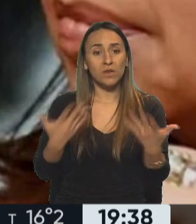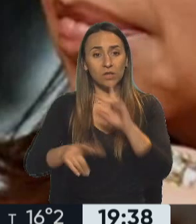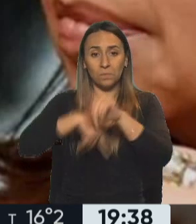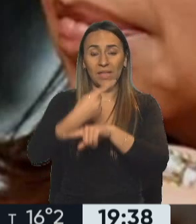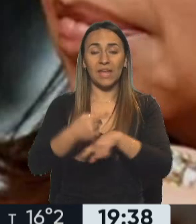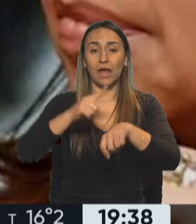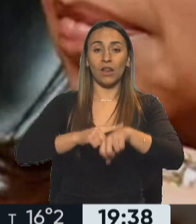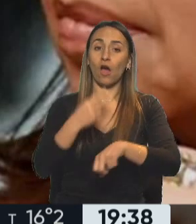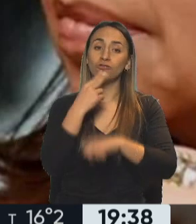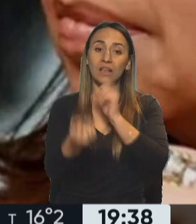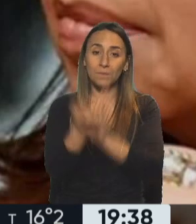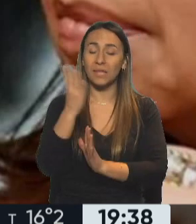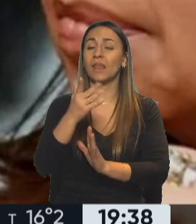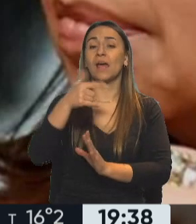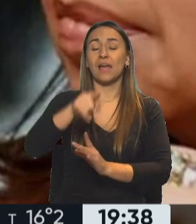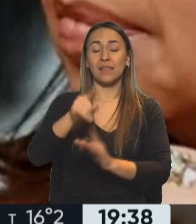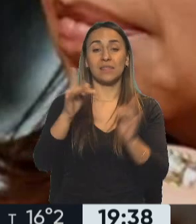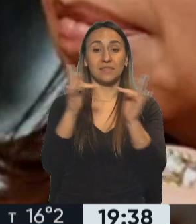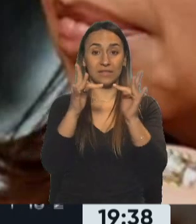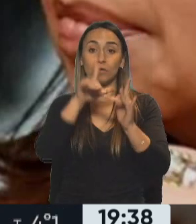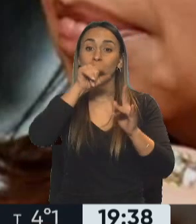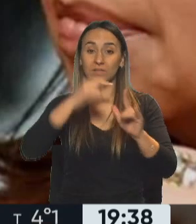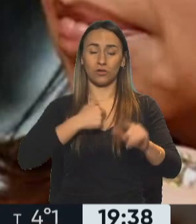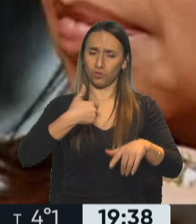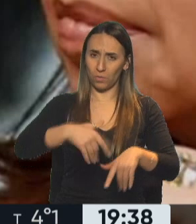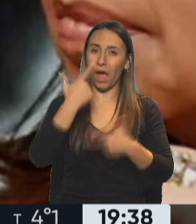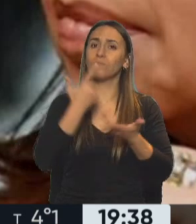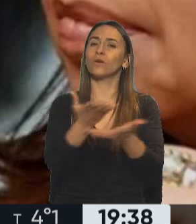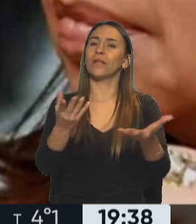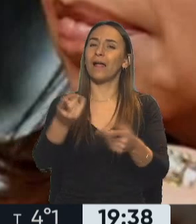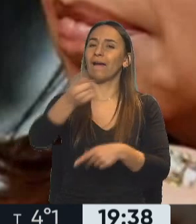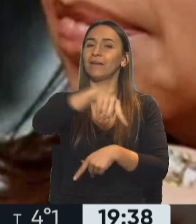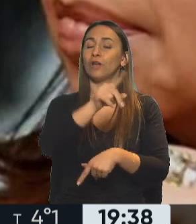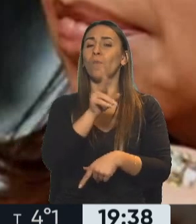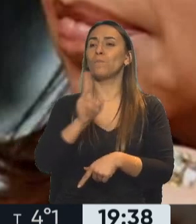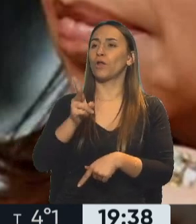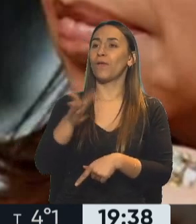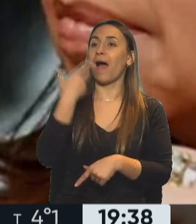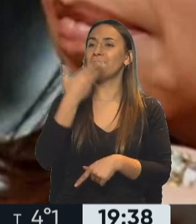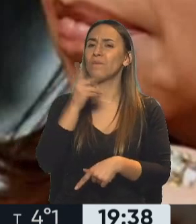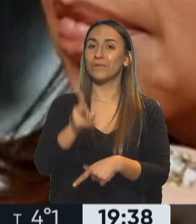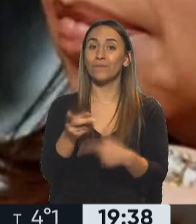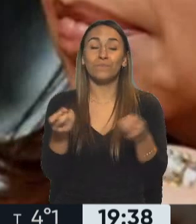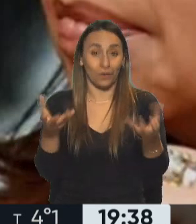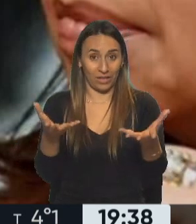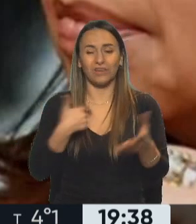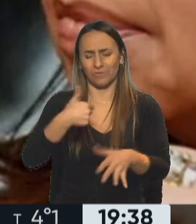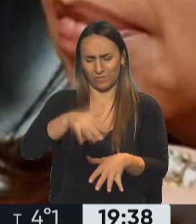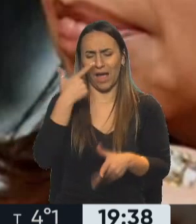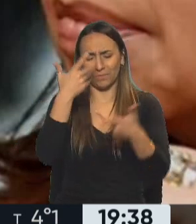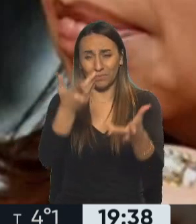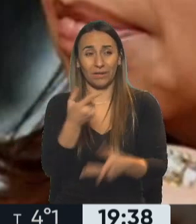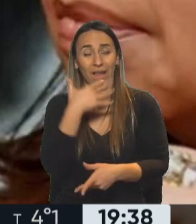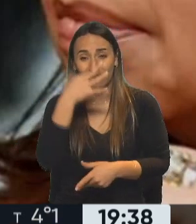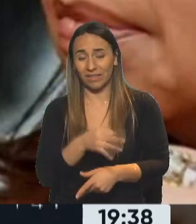11, a través de mis redes voy a demostrar justamente por qué me están prohibiendo hablar en el juicio después del obsceno guión